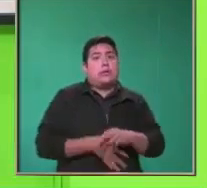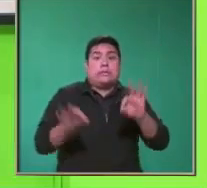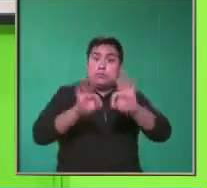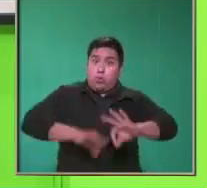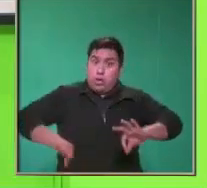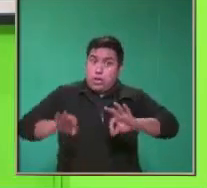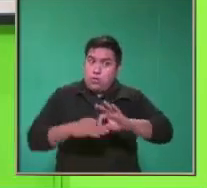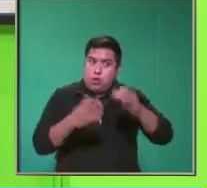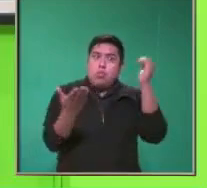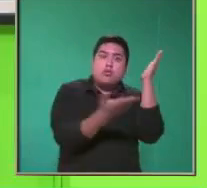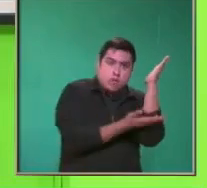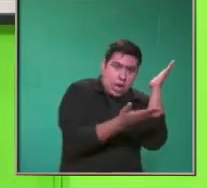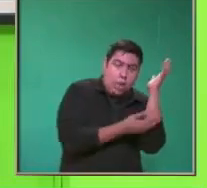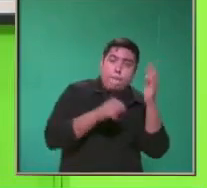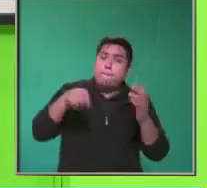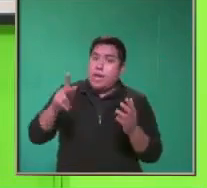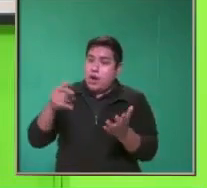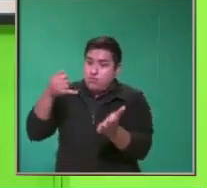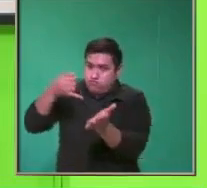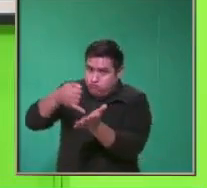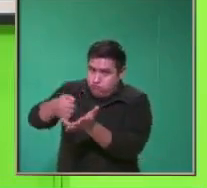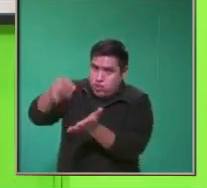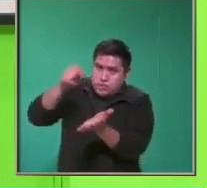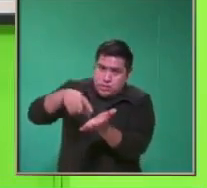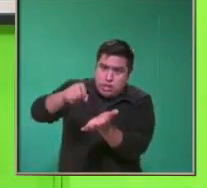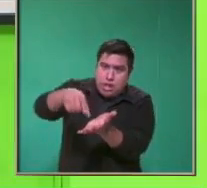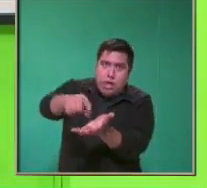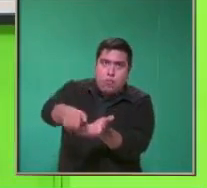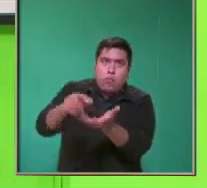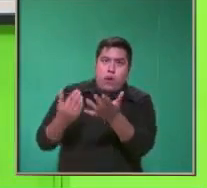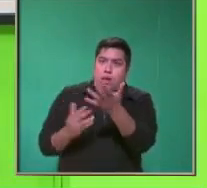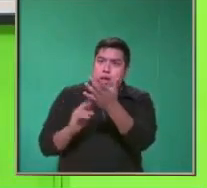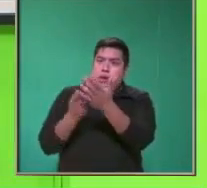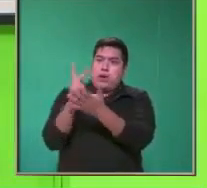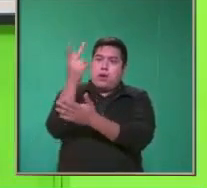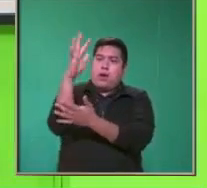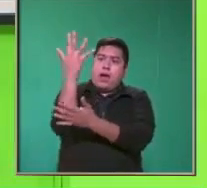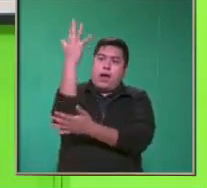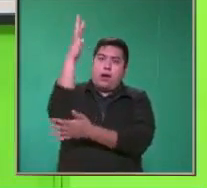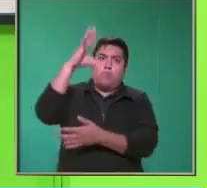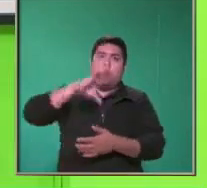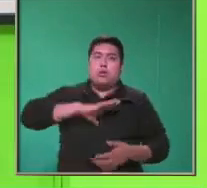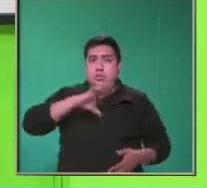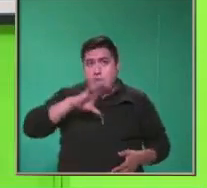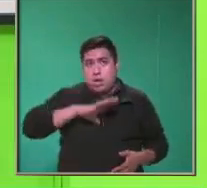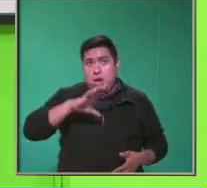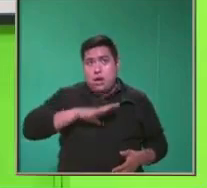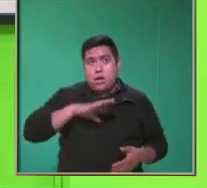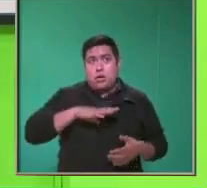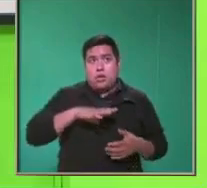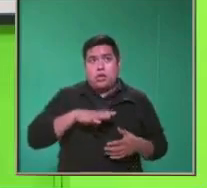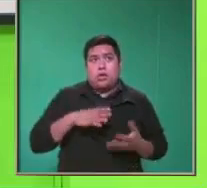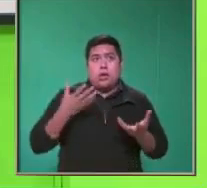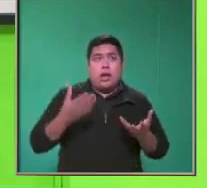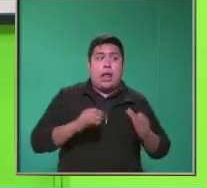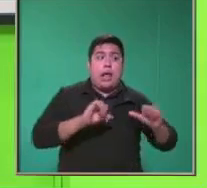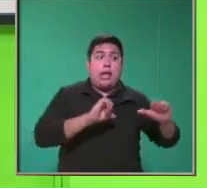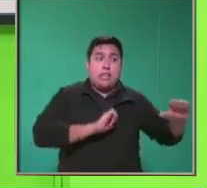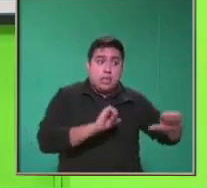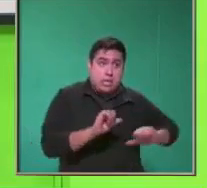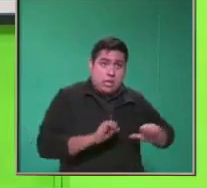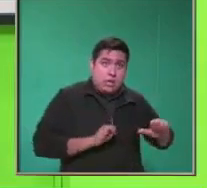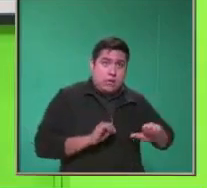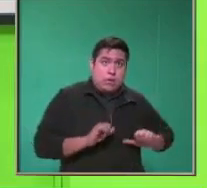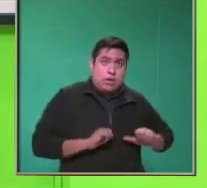sembrarlos para que no deje de haber árboles. Por lo tanto, sustentar la actividad